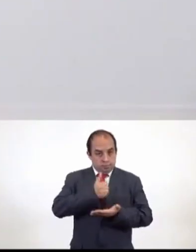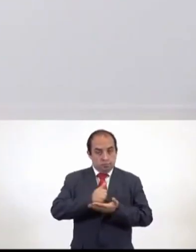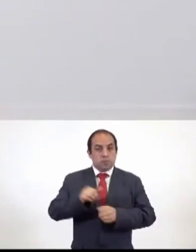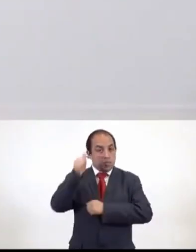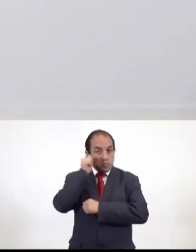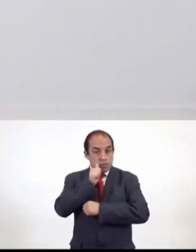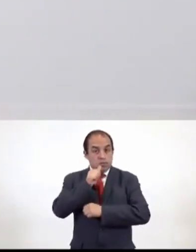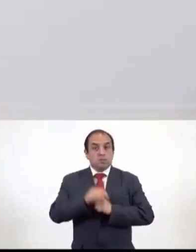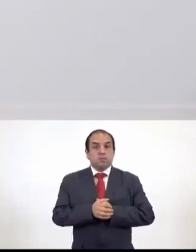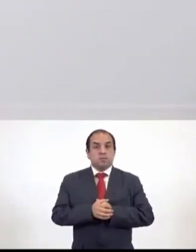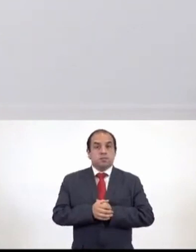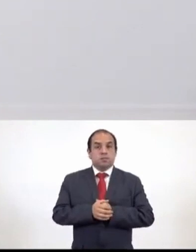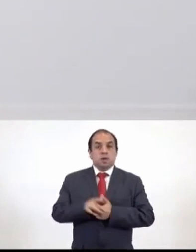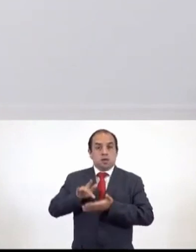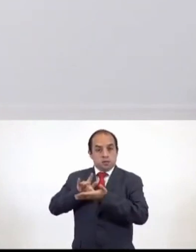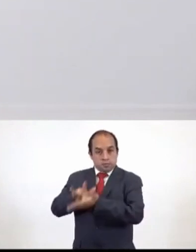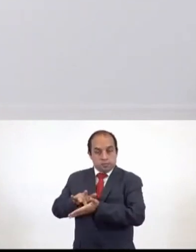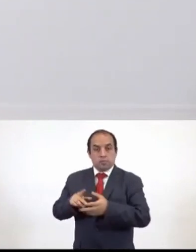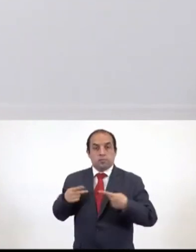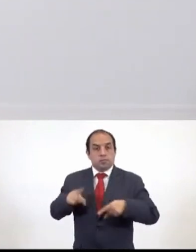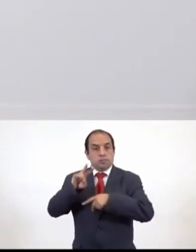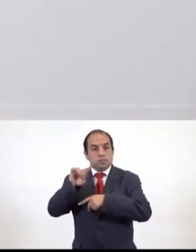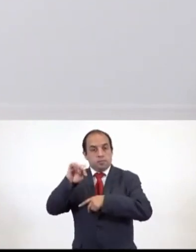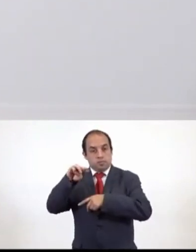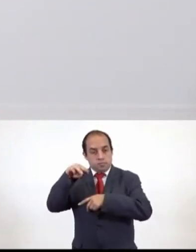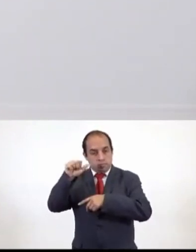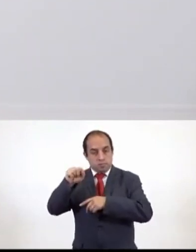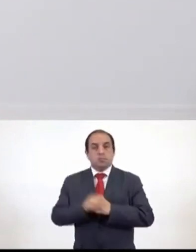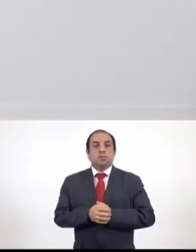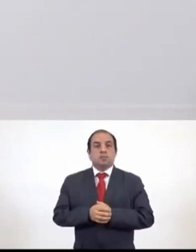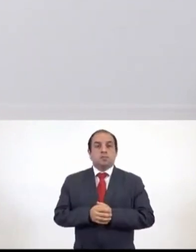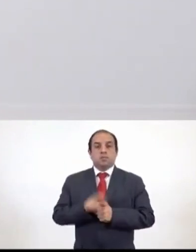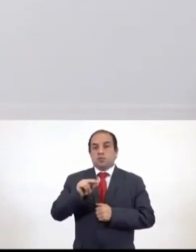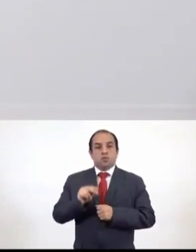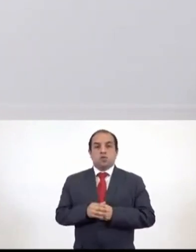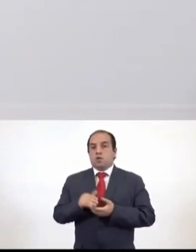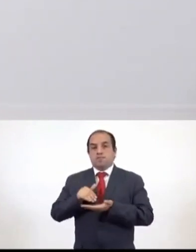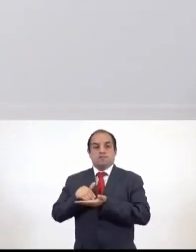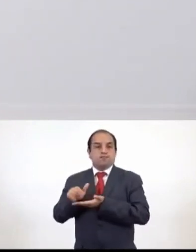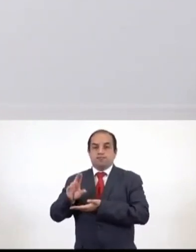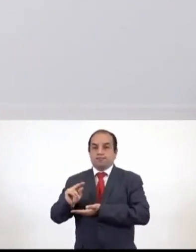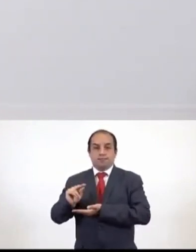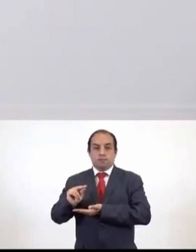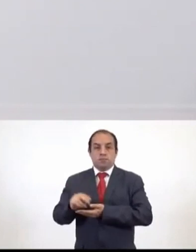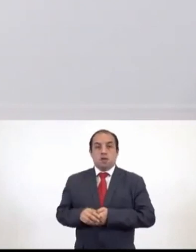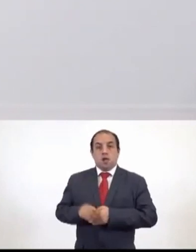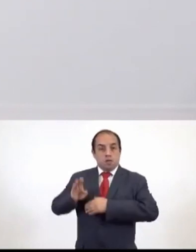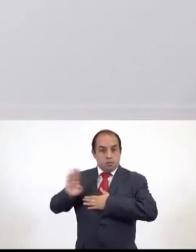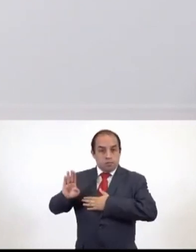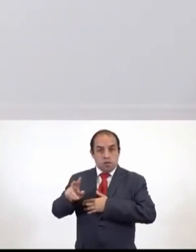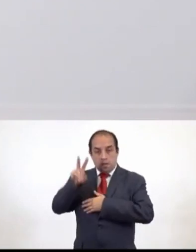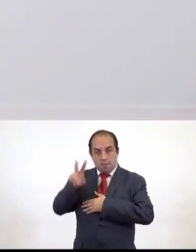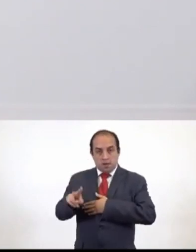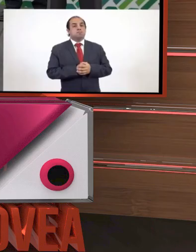Siempre vamos a estar del lado de las víctimas, apoyándolas, no las vamos a dejar desamparadas y nuestro compromiso con la verdad